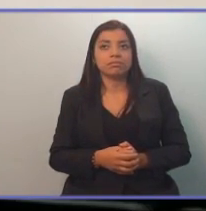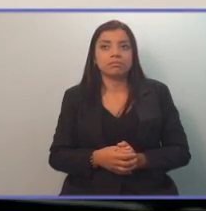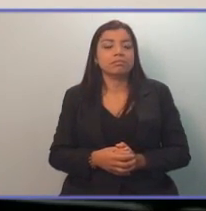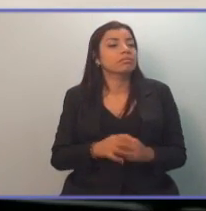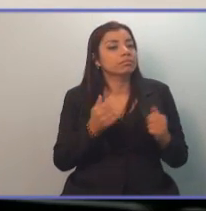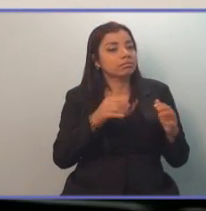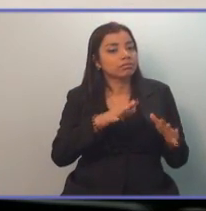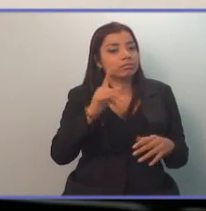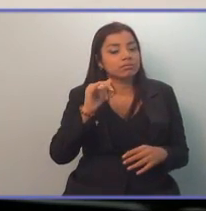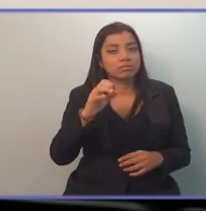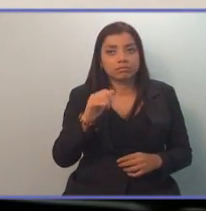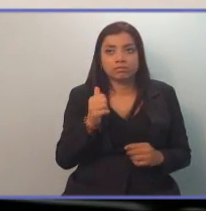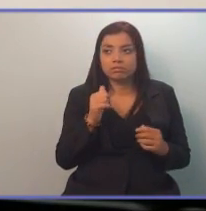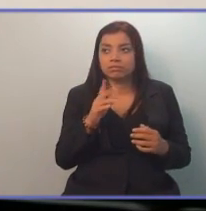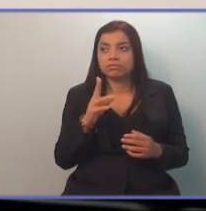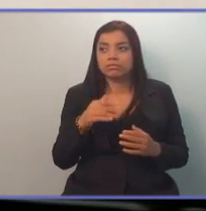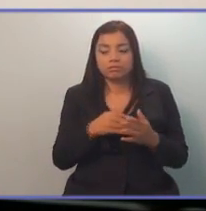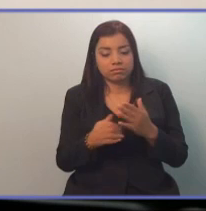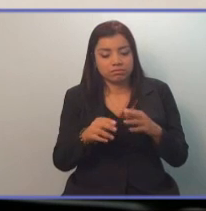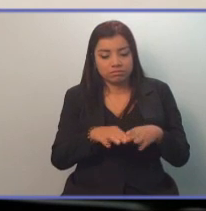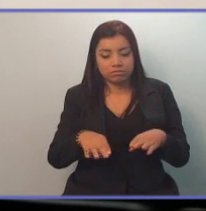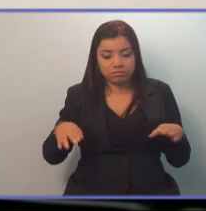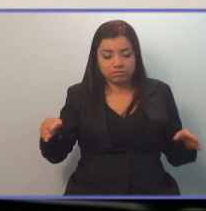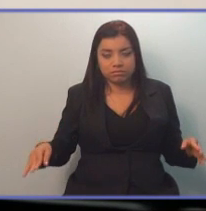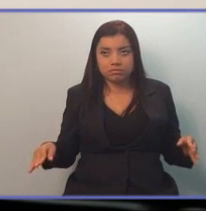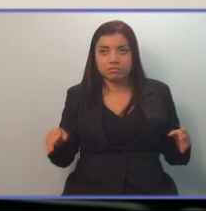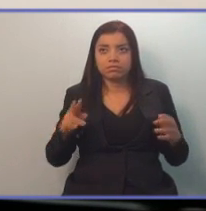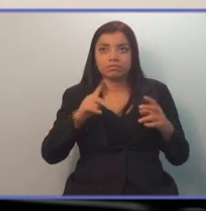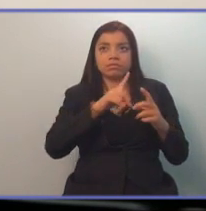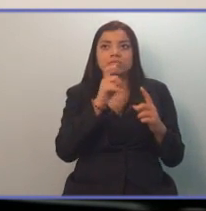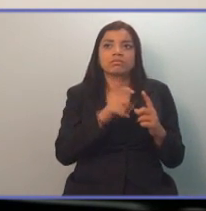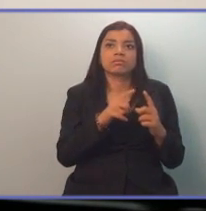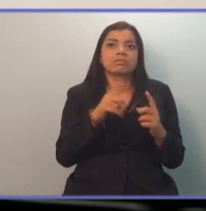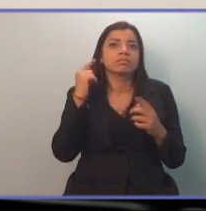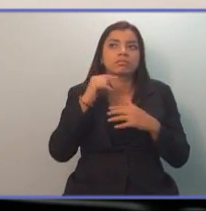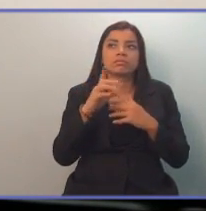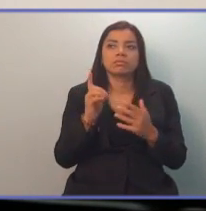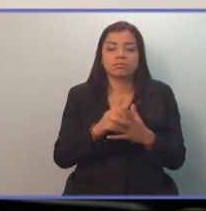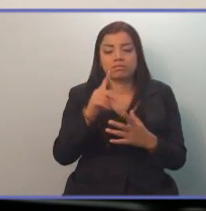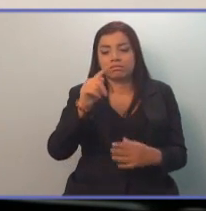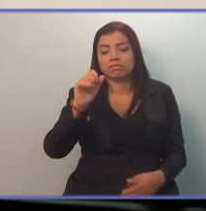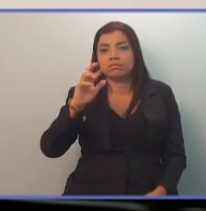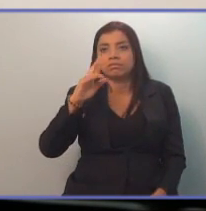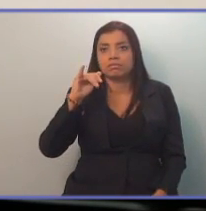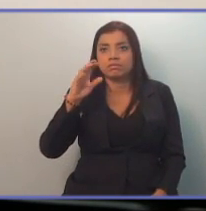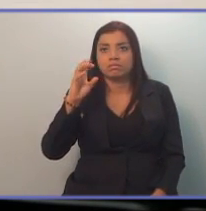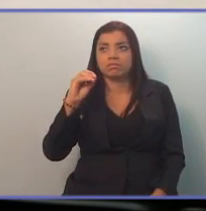Muchas gracias, licenciada. Vamos a comenzar la ronda de preguntas con el diputado Tenorio.